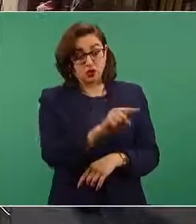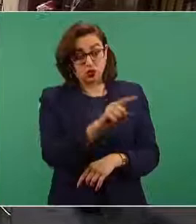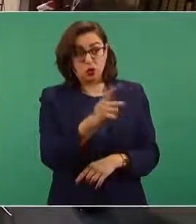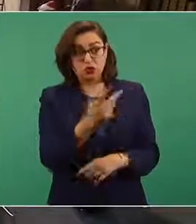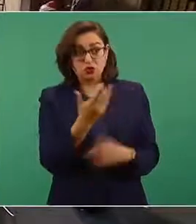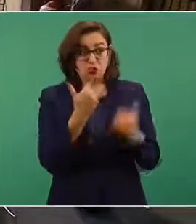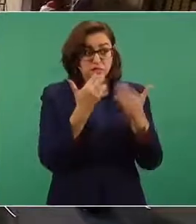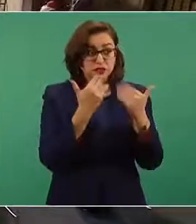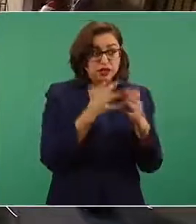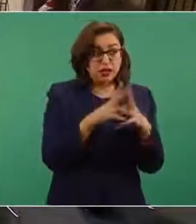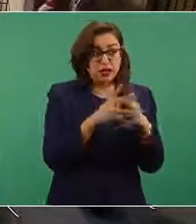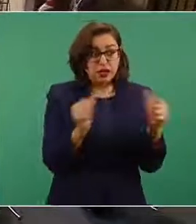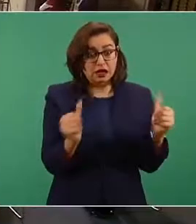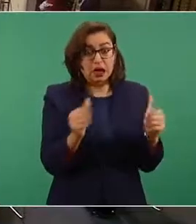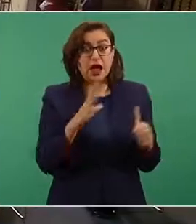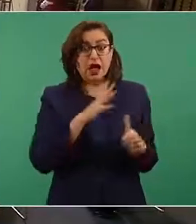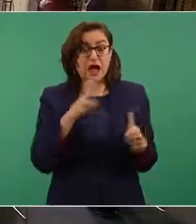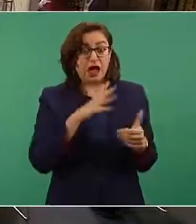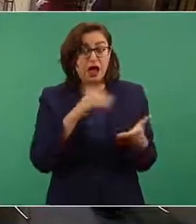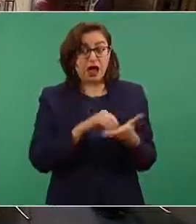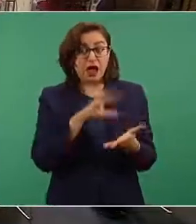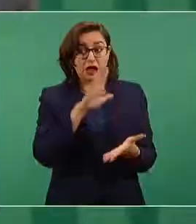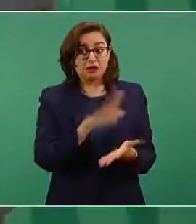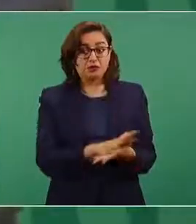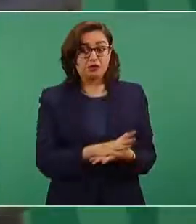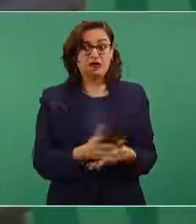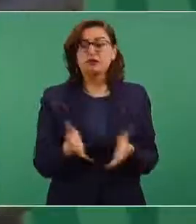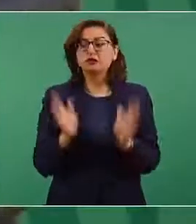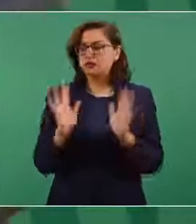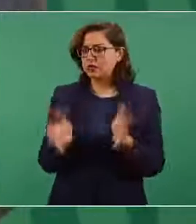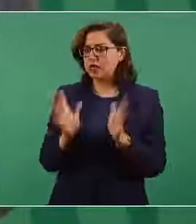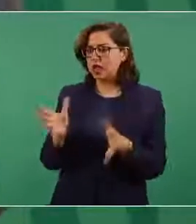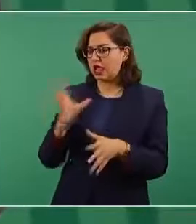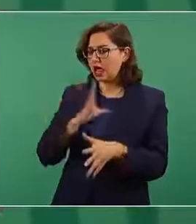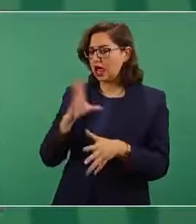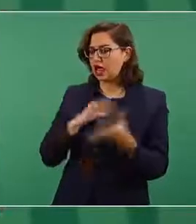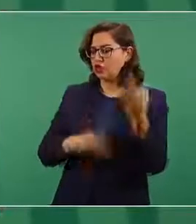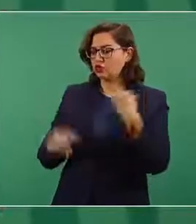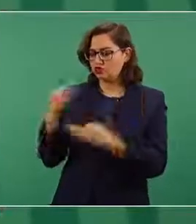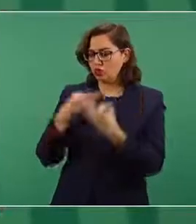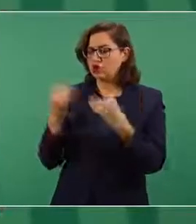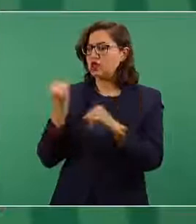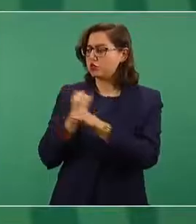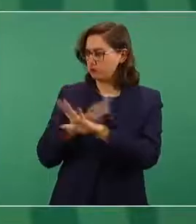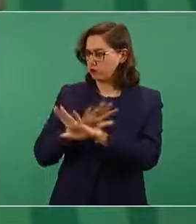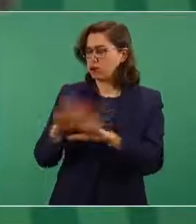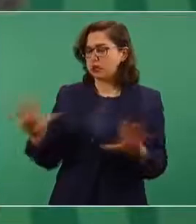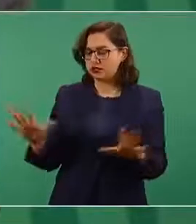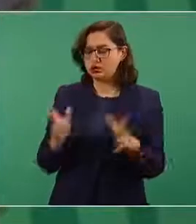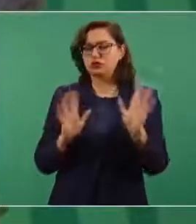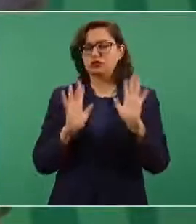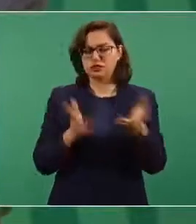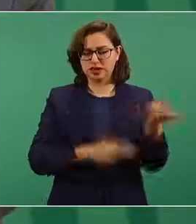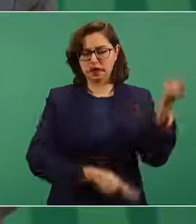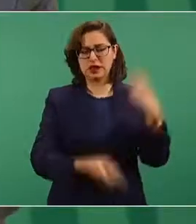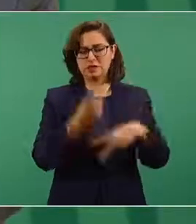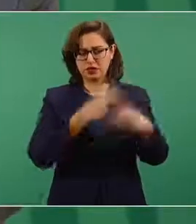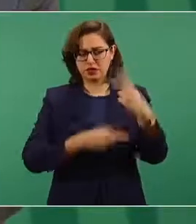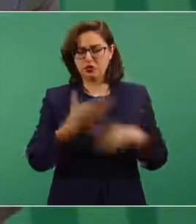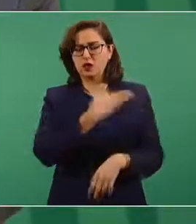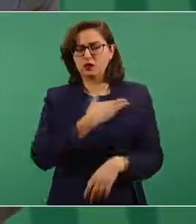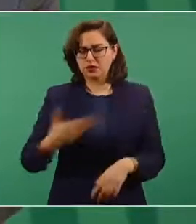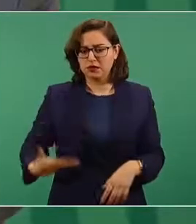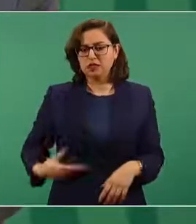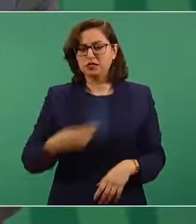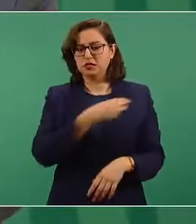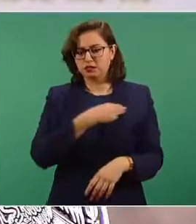había un compromiso. Sí, ya tenemos toda la información, hoy mismo se le va a entregar toda la información. Vino el presidente municipal